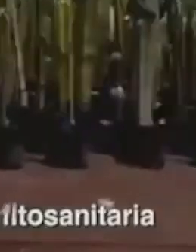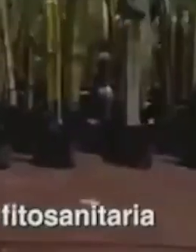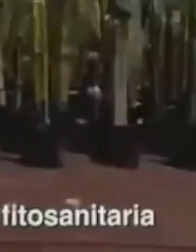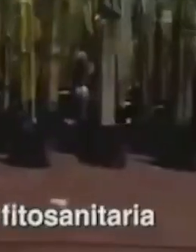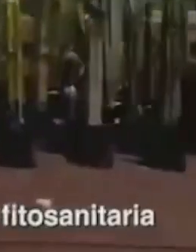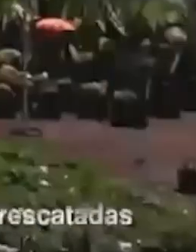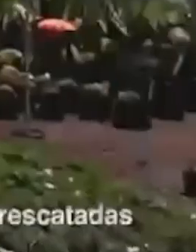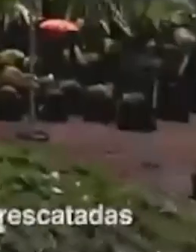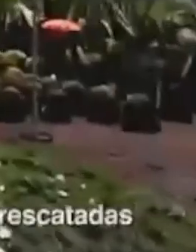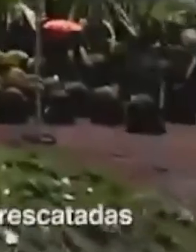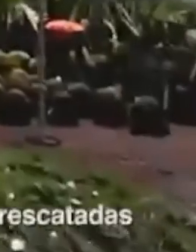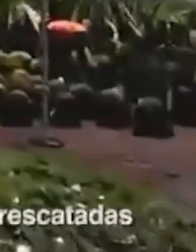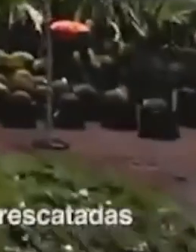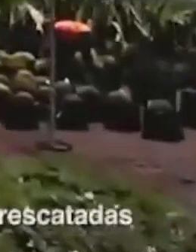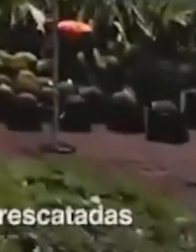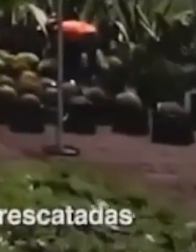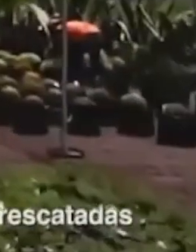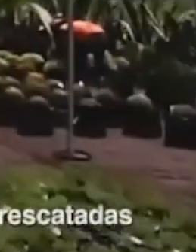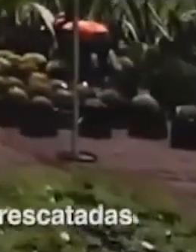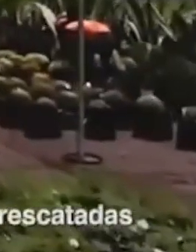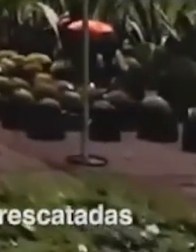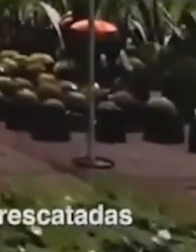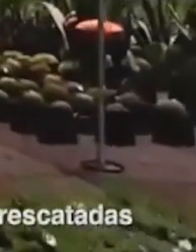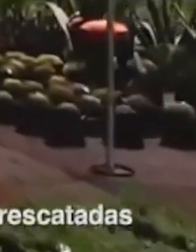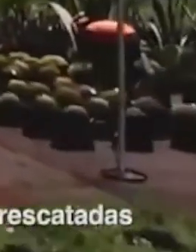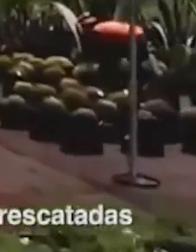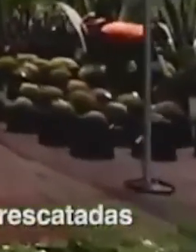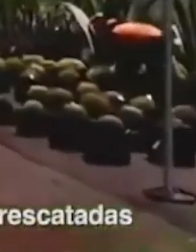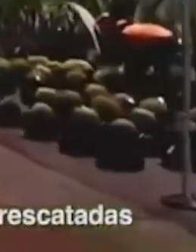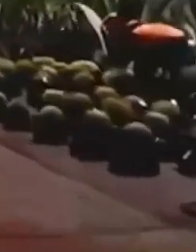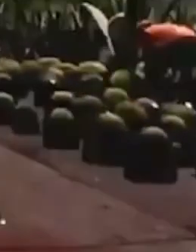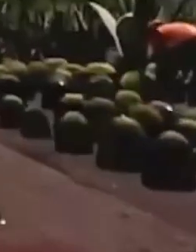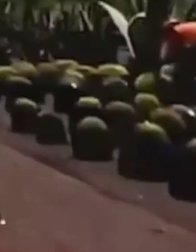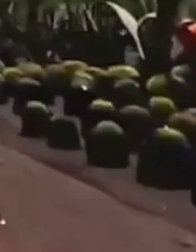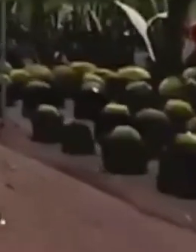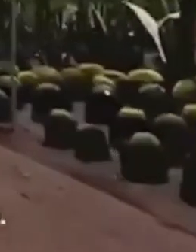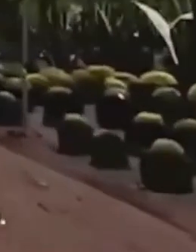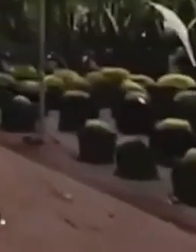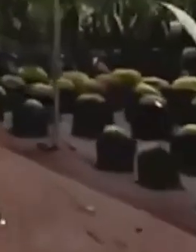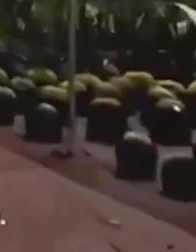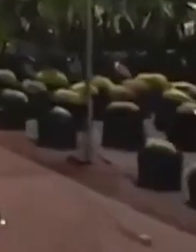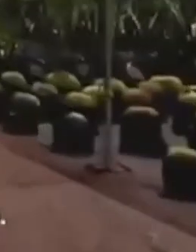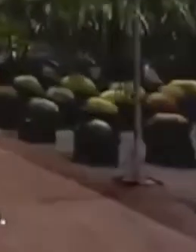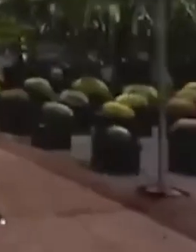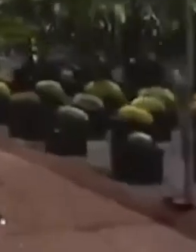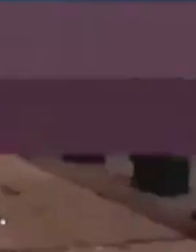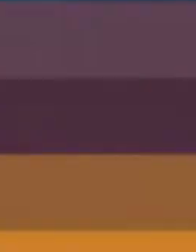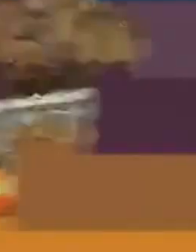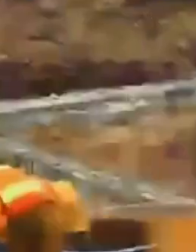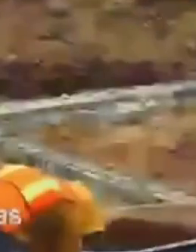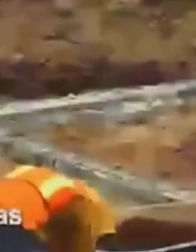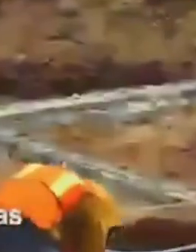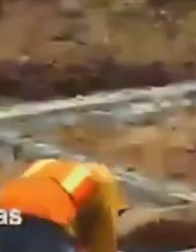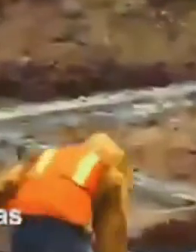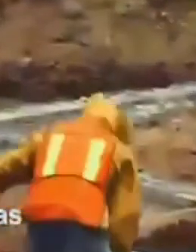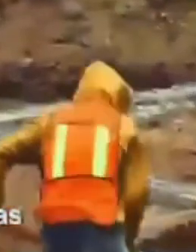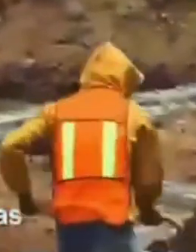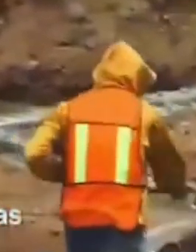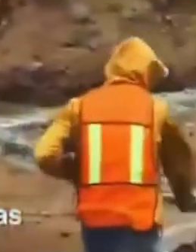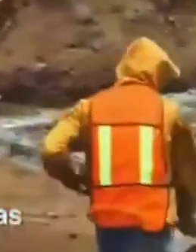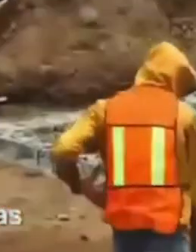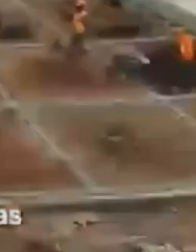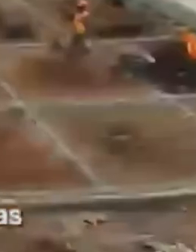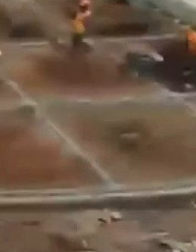revisión fitosanitaria de más de 1.000 plantas de distintas especies que fueron rescatadas y que serán trasplantadas dentro del polígono. Se inició la construcción